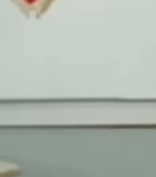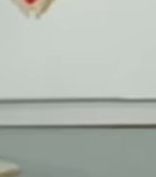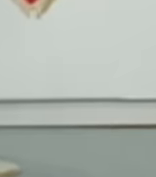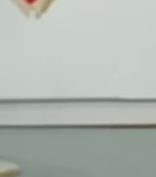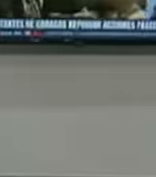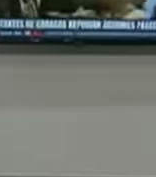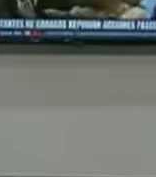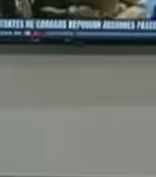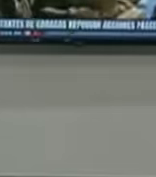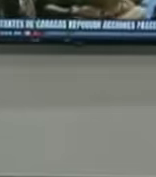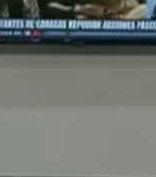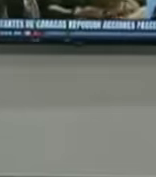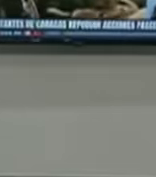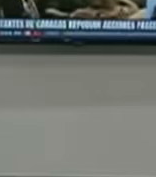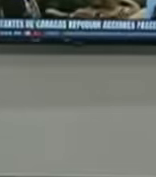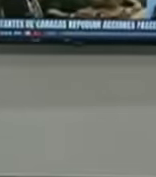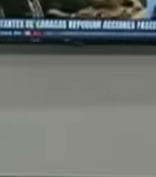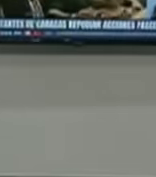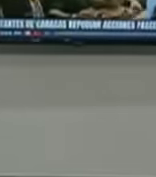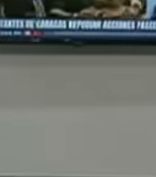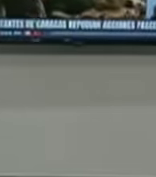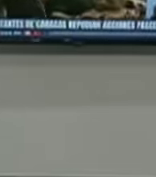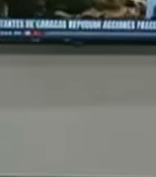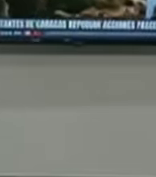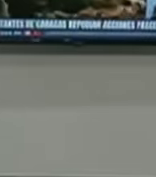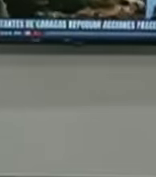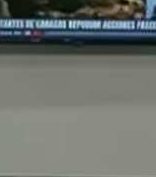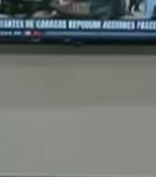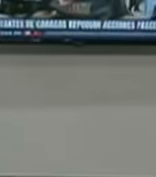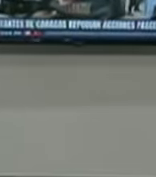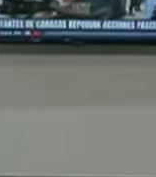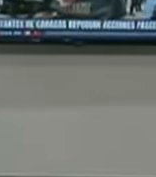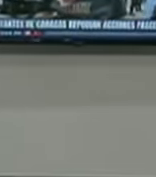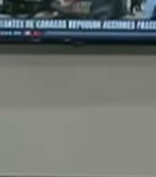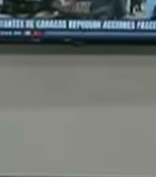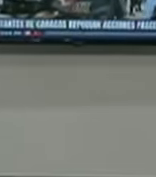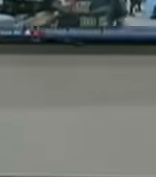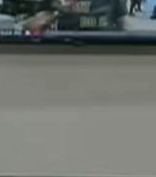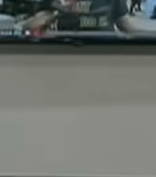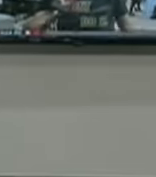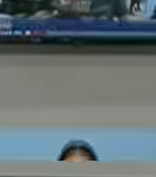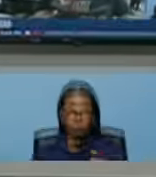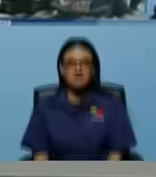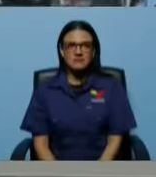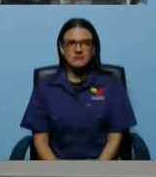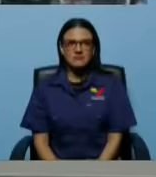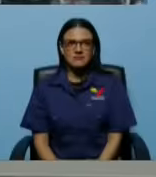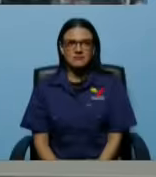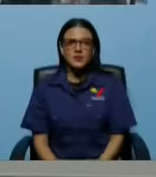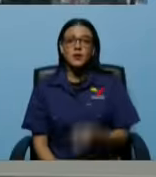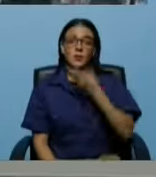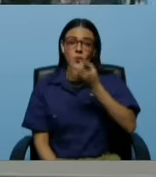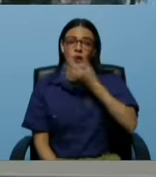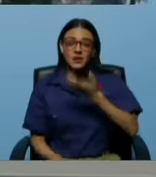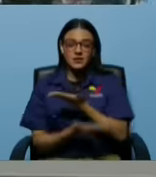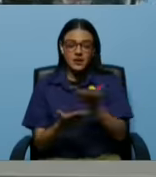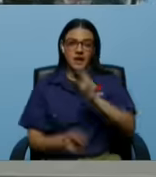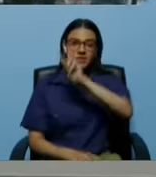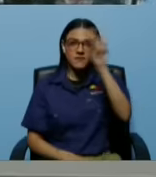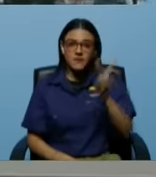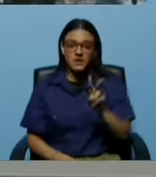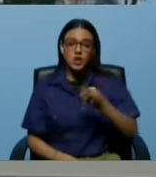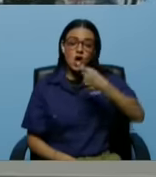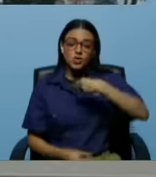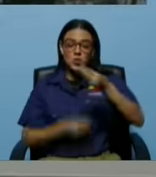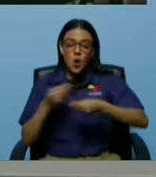Buenas tardes, tengan todos ustedes, pueblo de Venezuela. Tal como siempre ha sido la costumbre